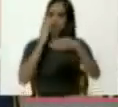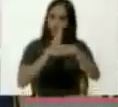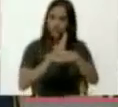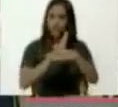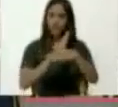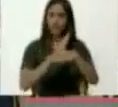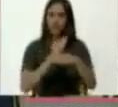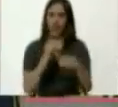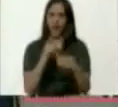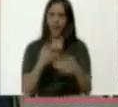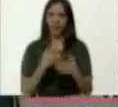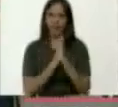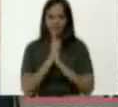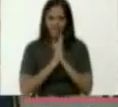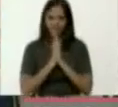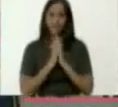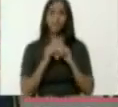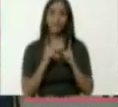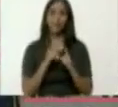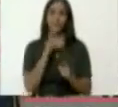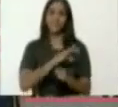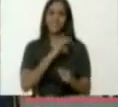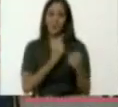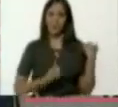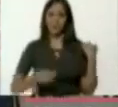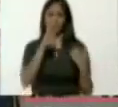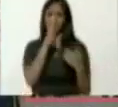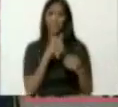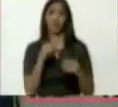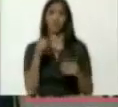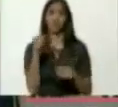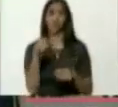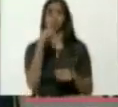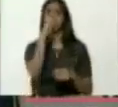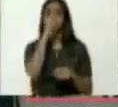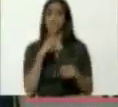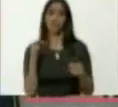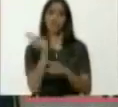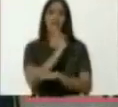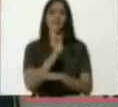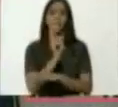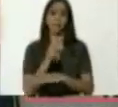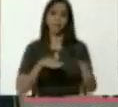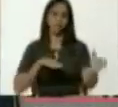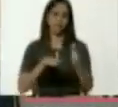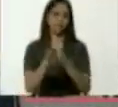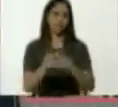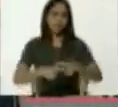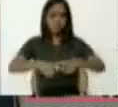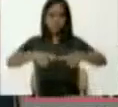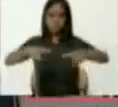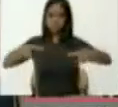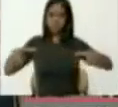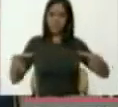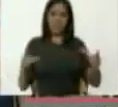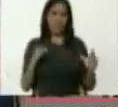a sus ambiciones. Pero con este señor, en menos de un año, desarrollaron toda su amplitud emocional y miren lo que han generado. Vamos